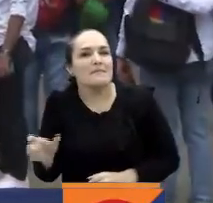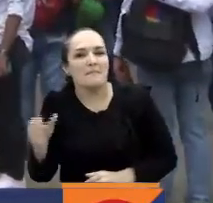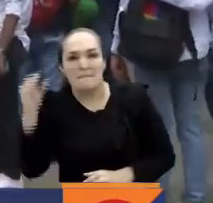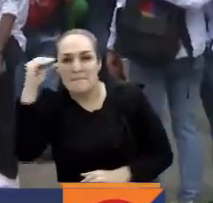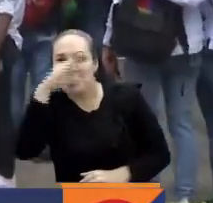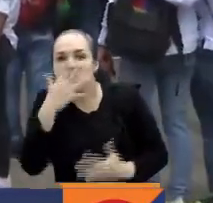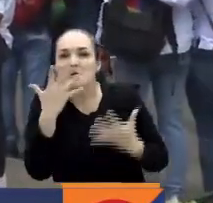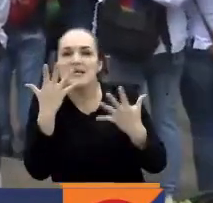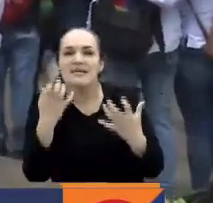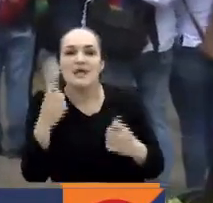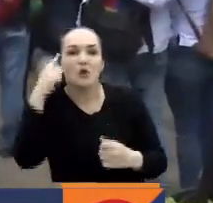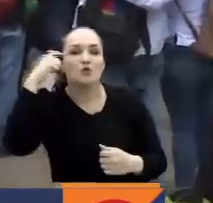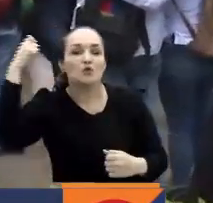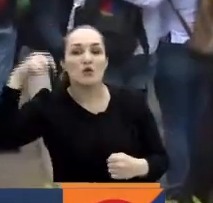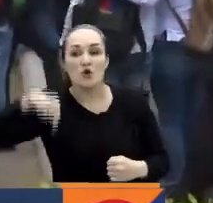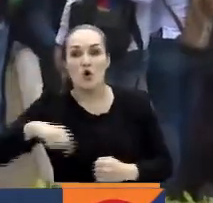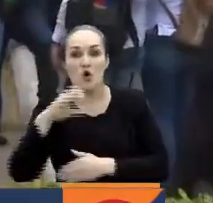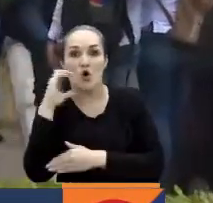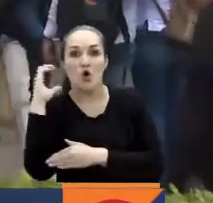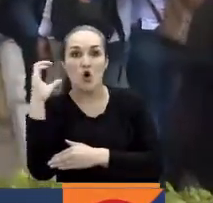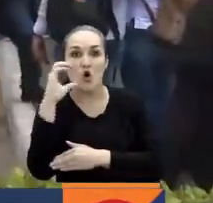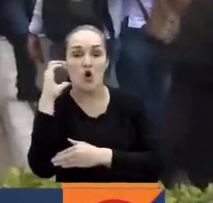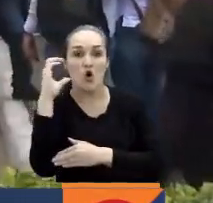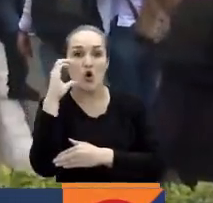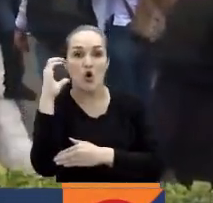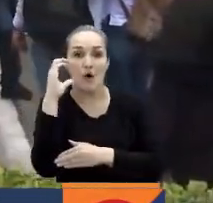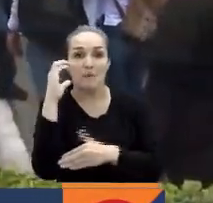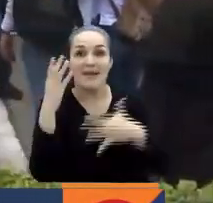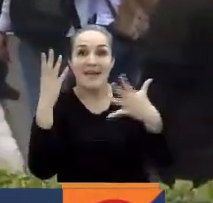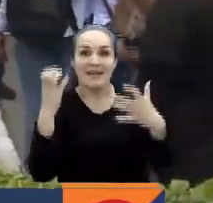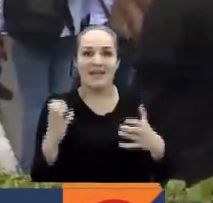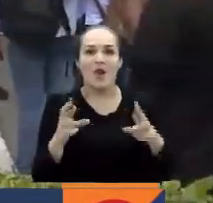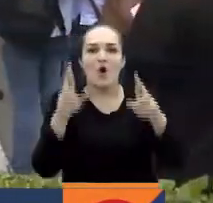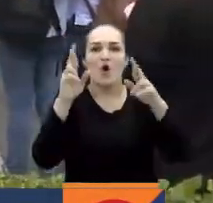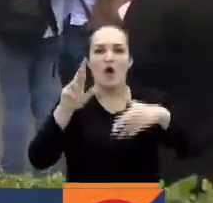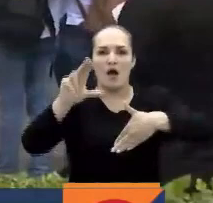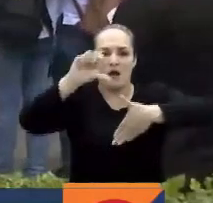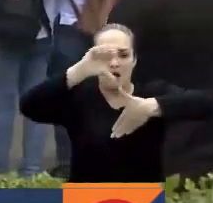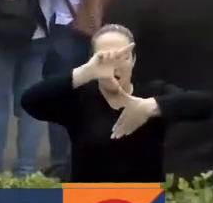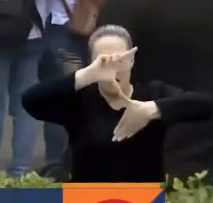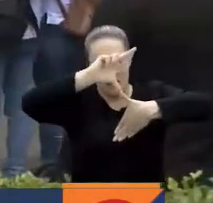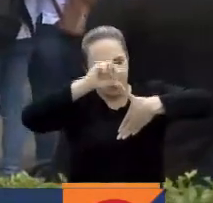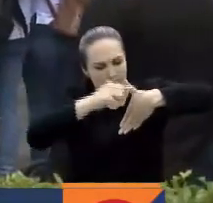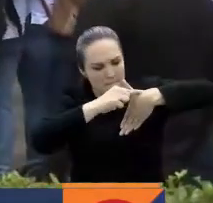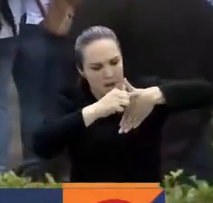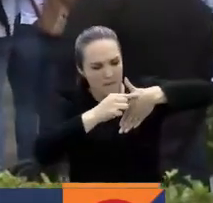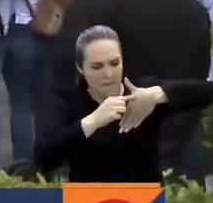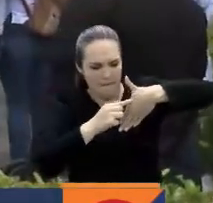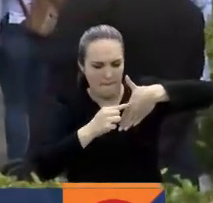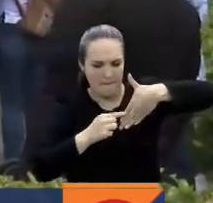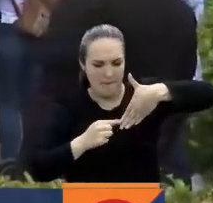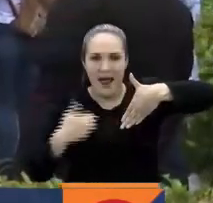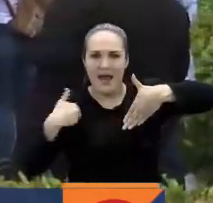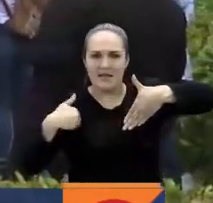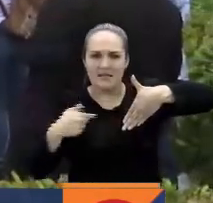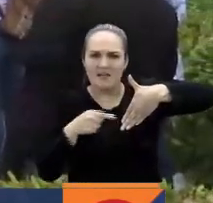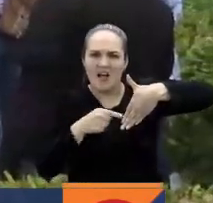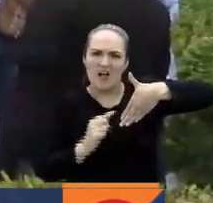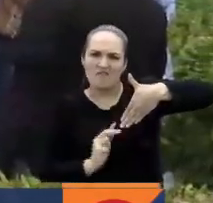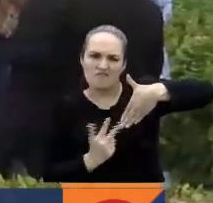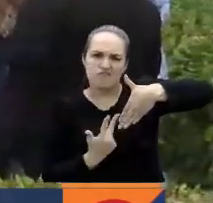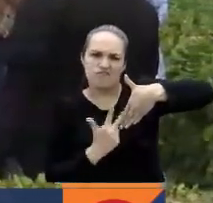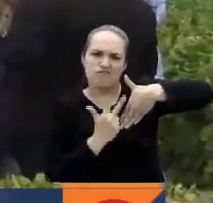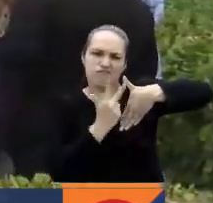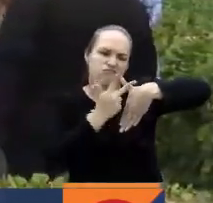del territorio colombiano puedan llegar incluso hasta la Patagonia, en Argentina, cargados en ese intercambio